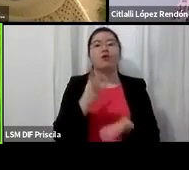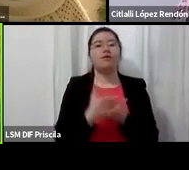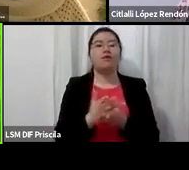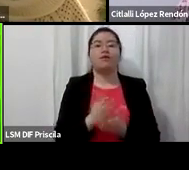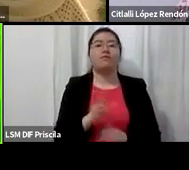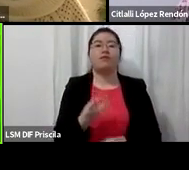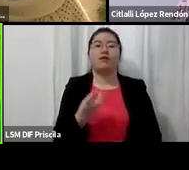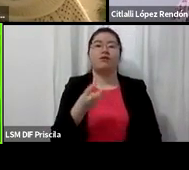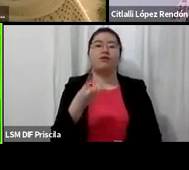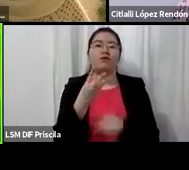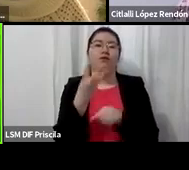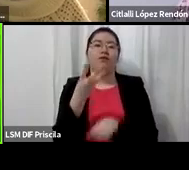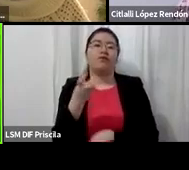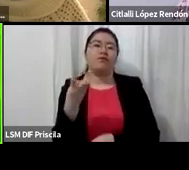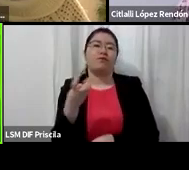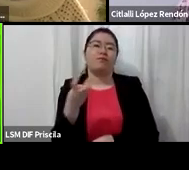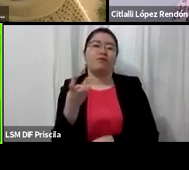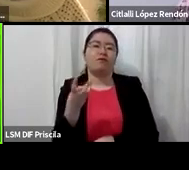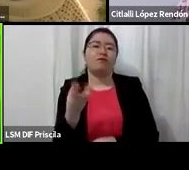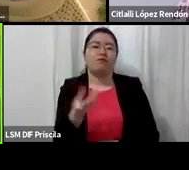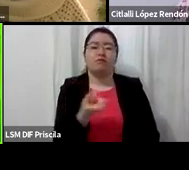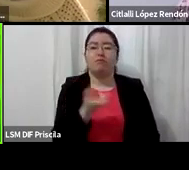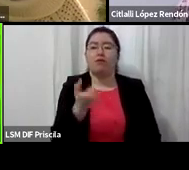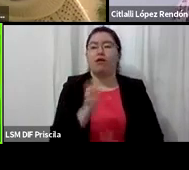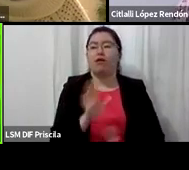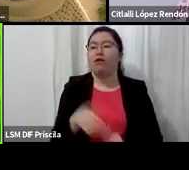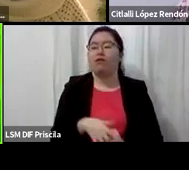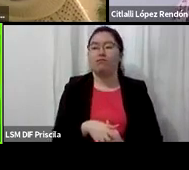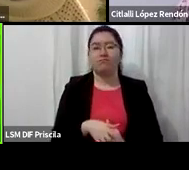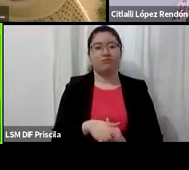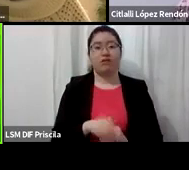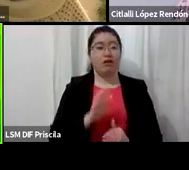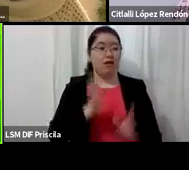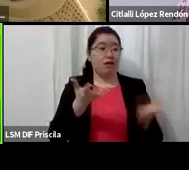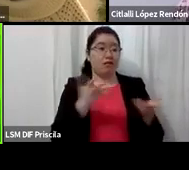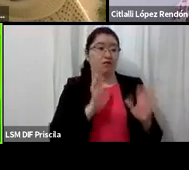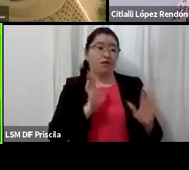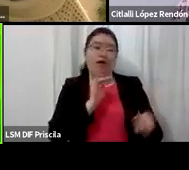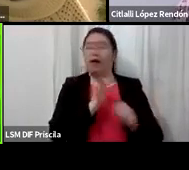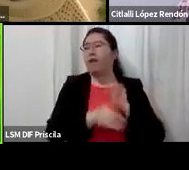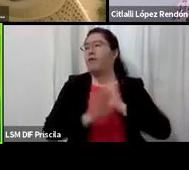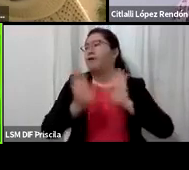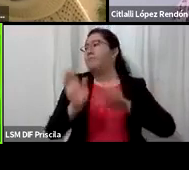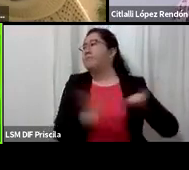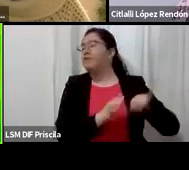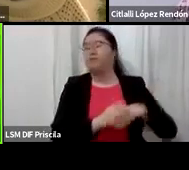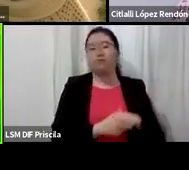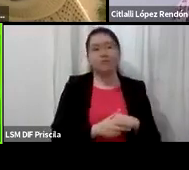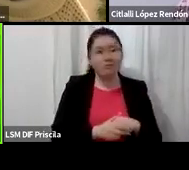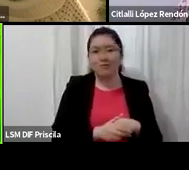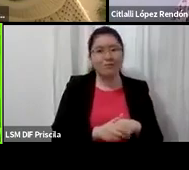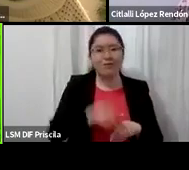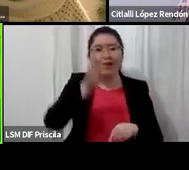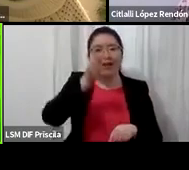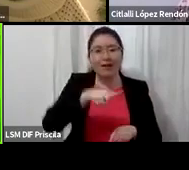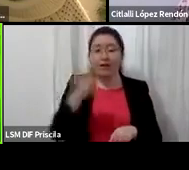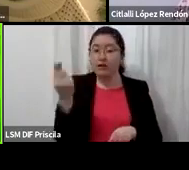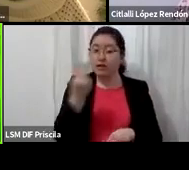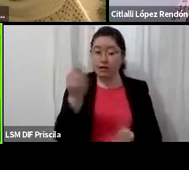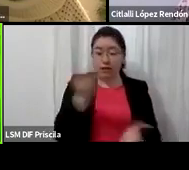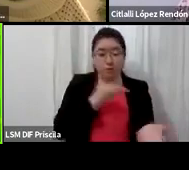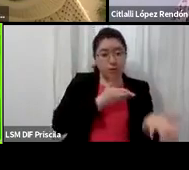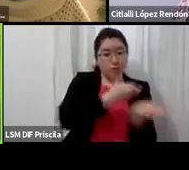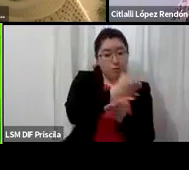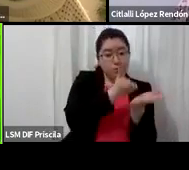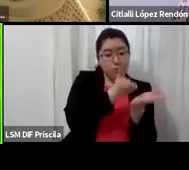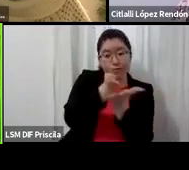hizo se termine, sino que haya una voluntad de que esto es transversal y tiene que ir caminando a lo largo de por